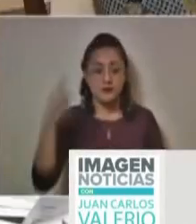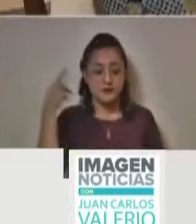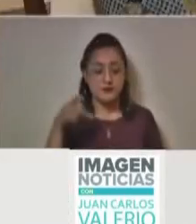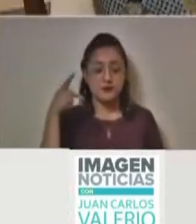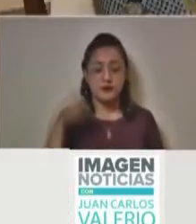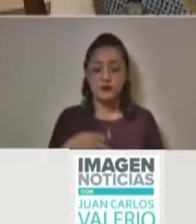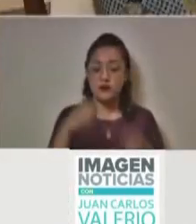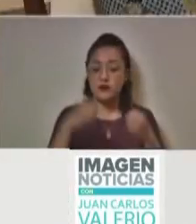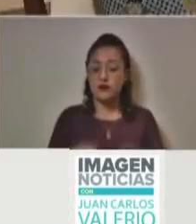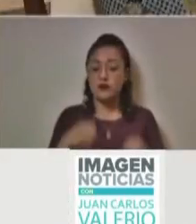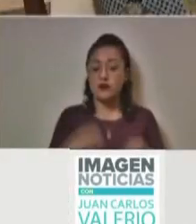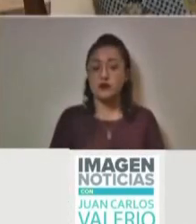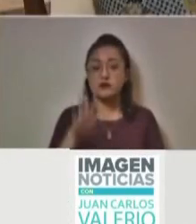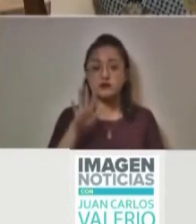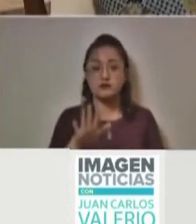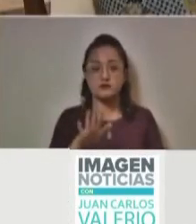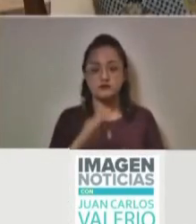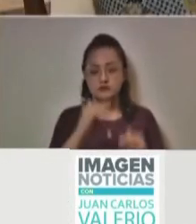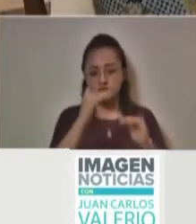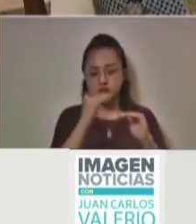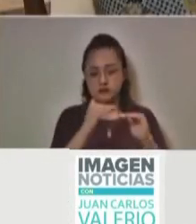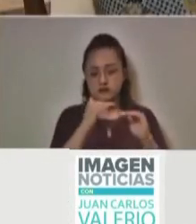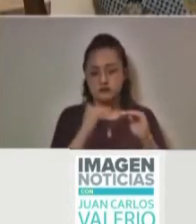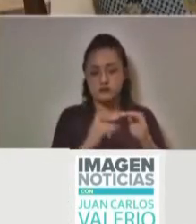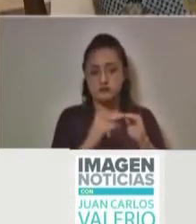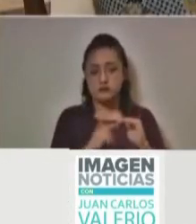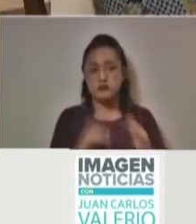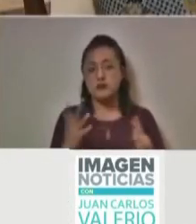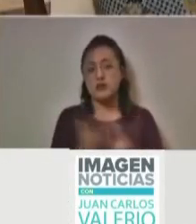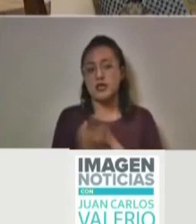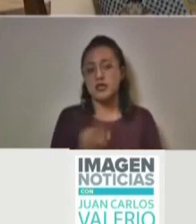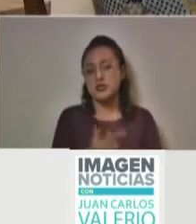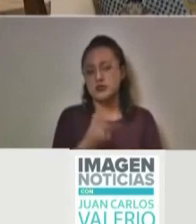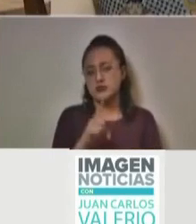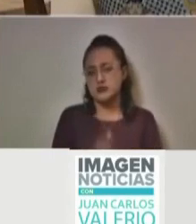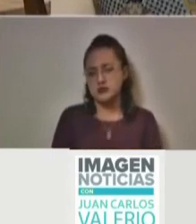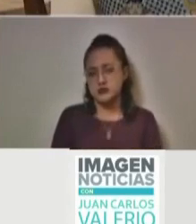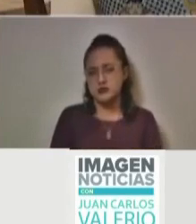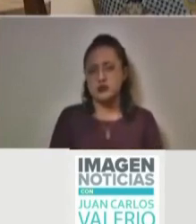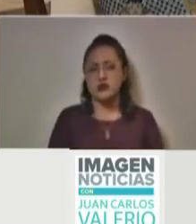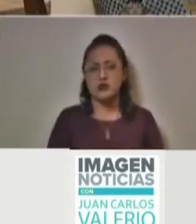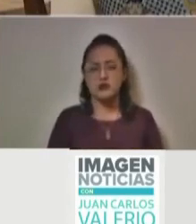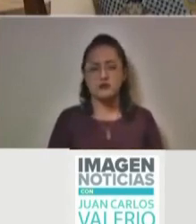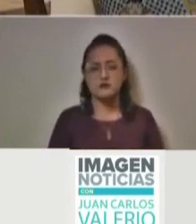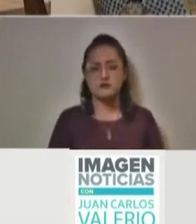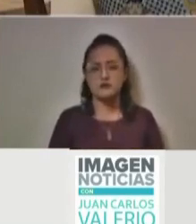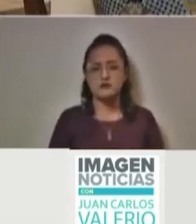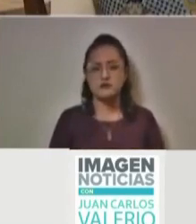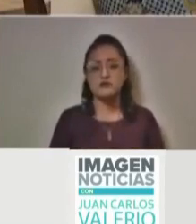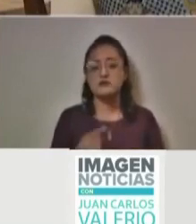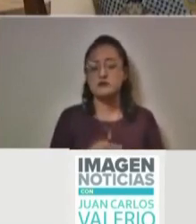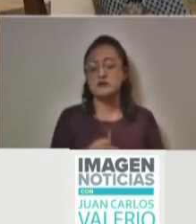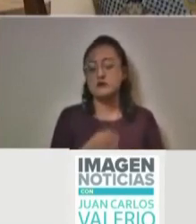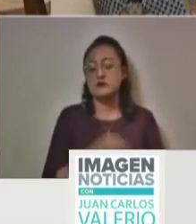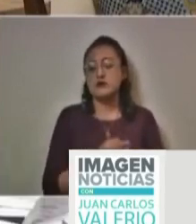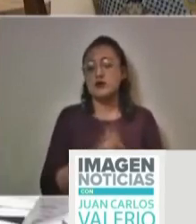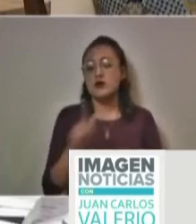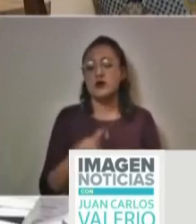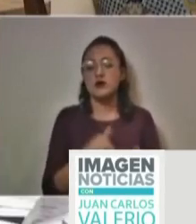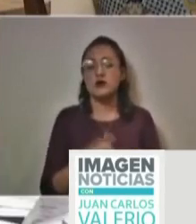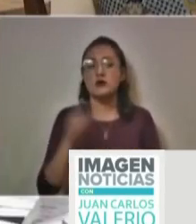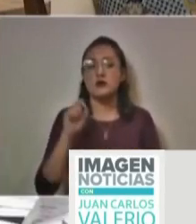Puebla ocupa 5 posiciones debajo de la media nacional, que estamos en el